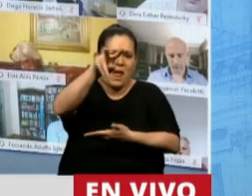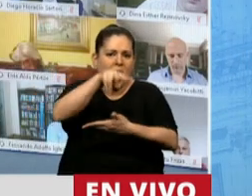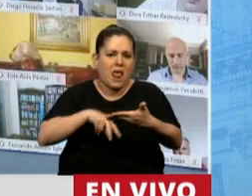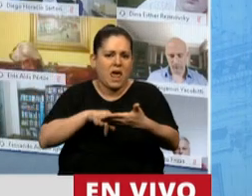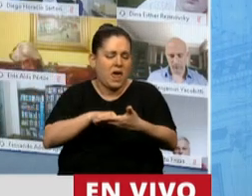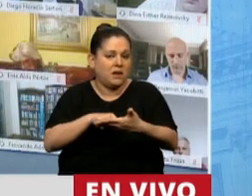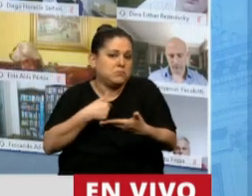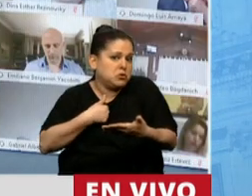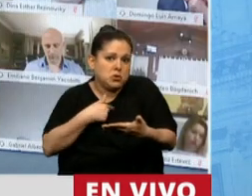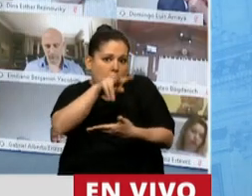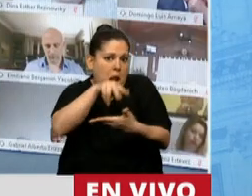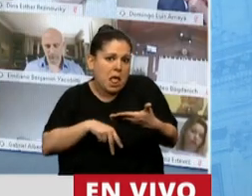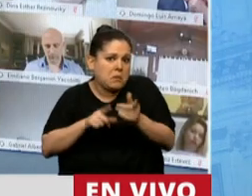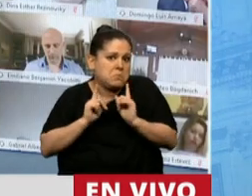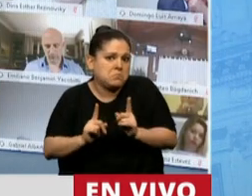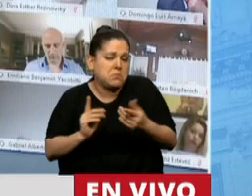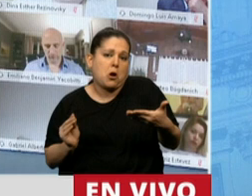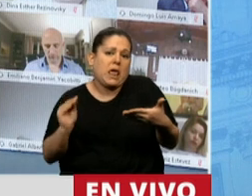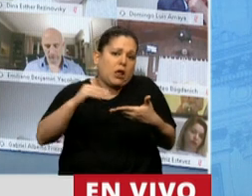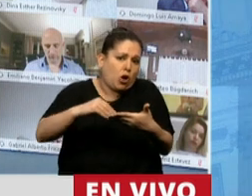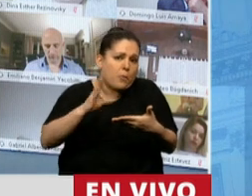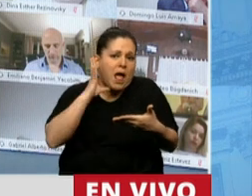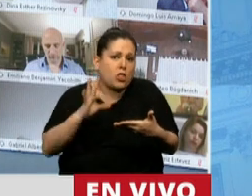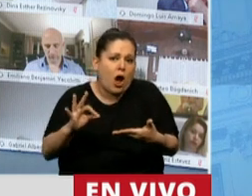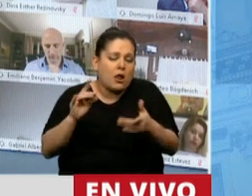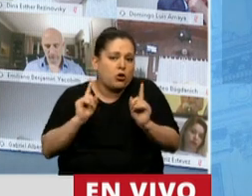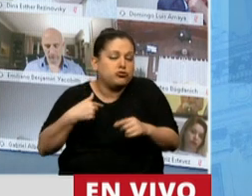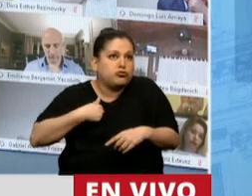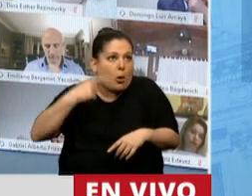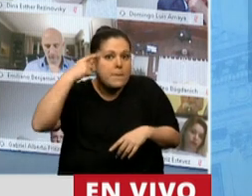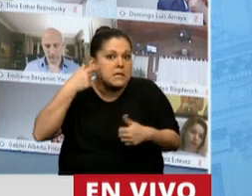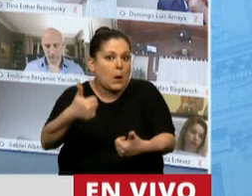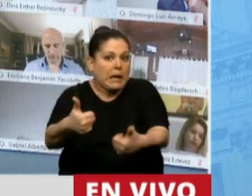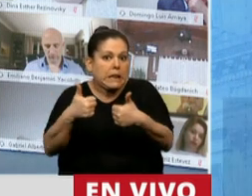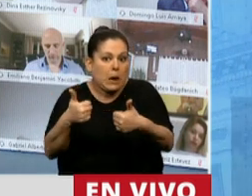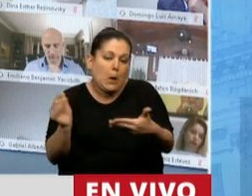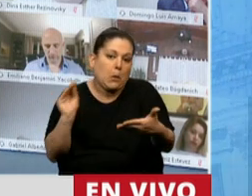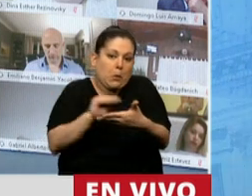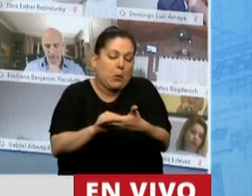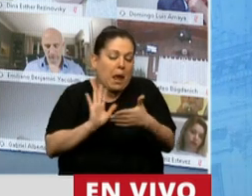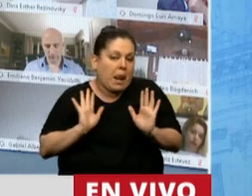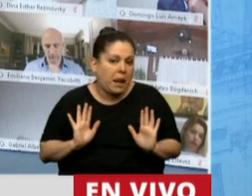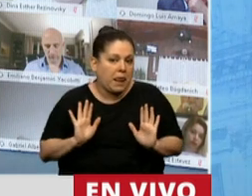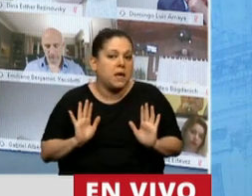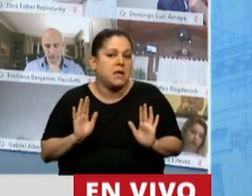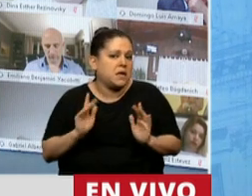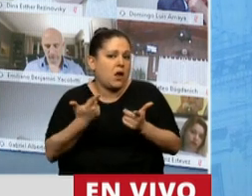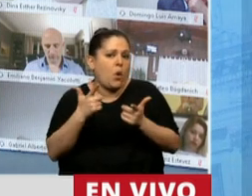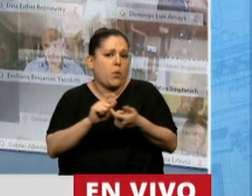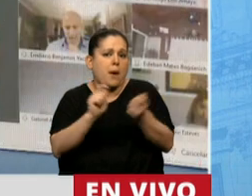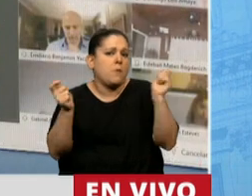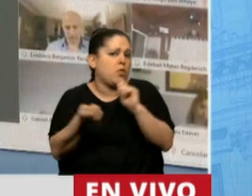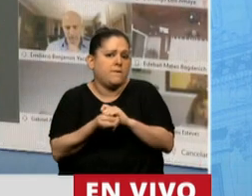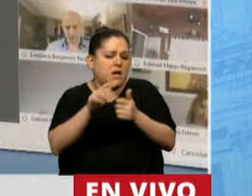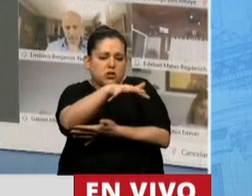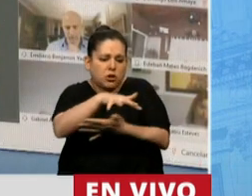actué como entendí que tenía que actuar que era incorporando algo que a mi juicio estaba bien que no modificaba el